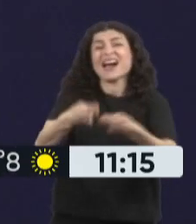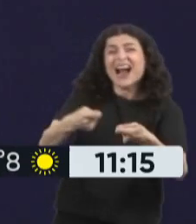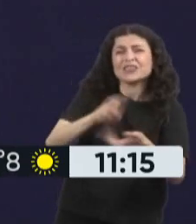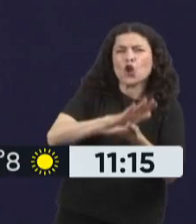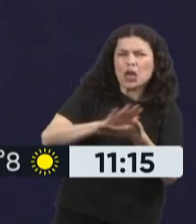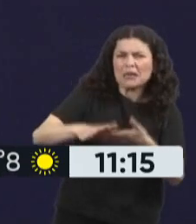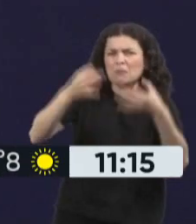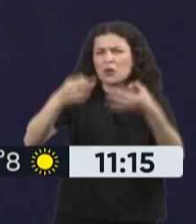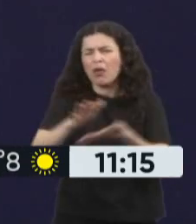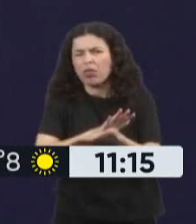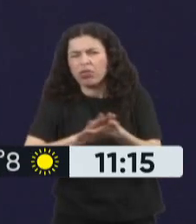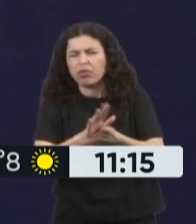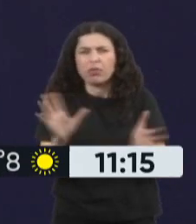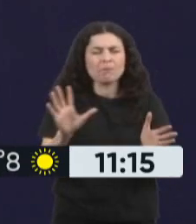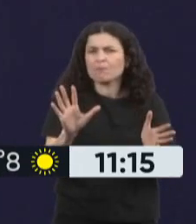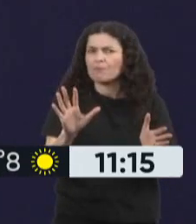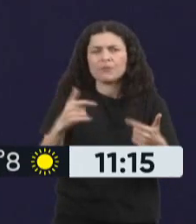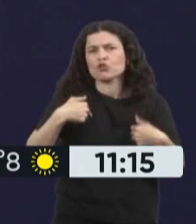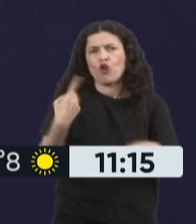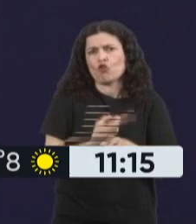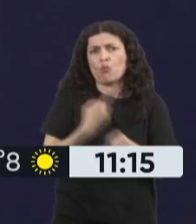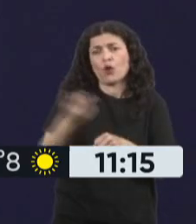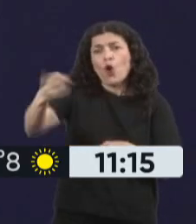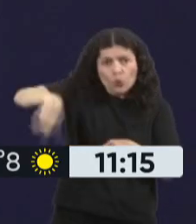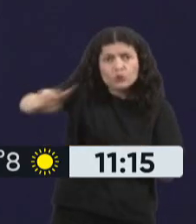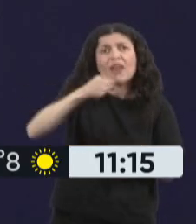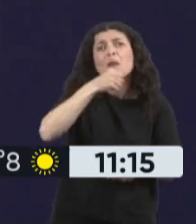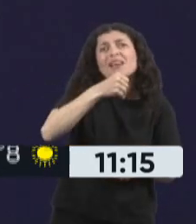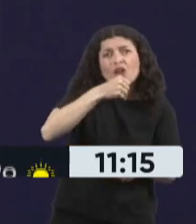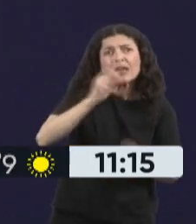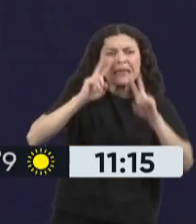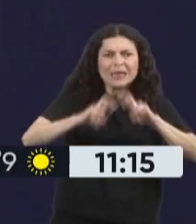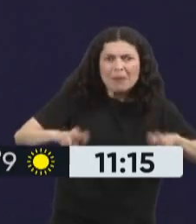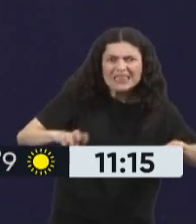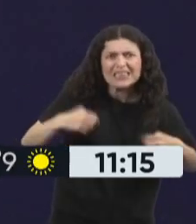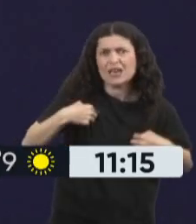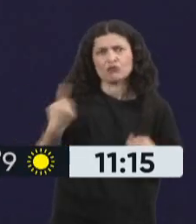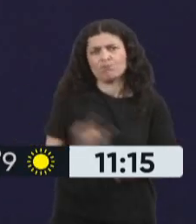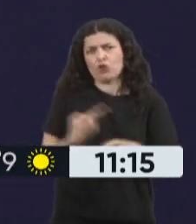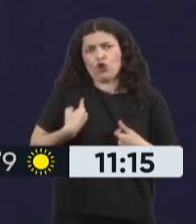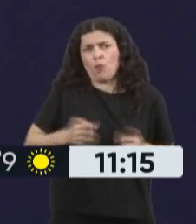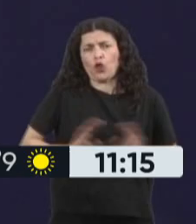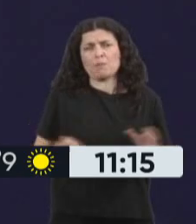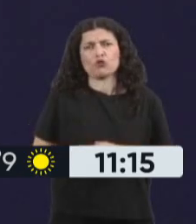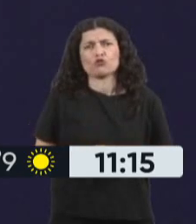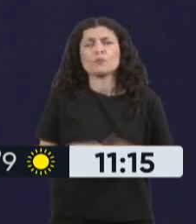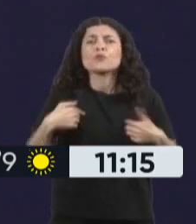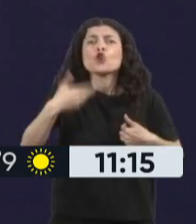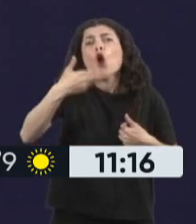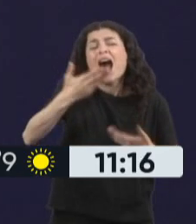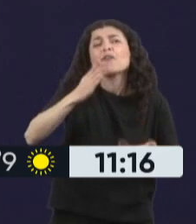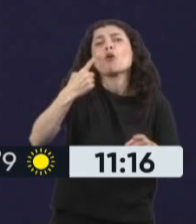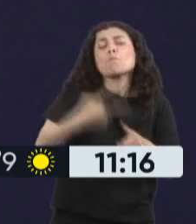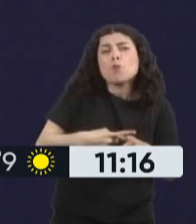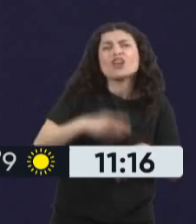bueno, es un tema que lo tienen que analizar ustedes, que son periodistas, con YPF, no nosotros. Yo hablo por la pauta del